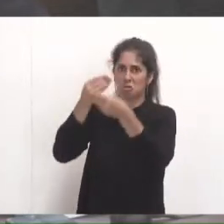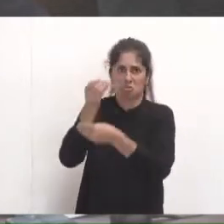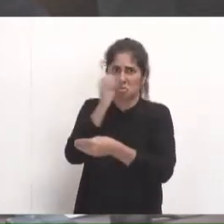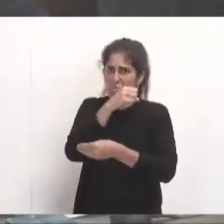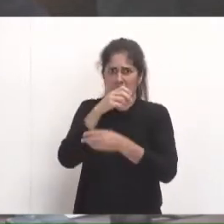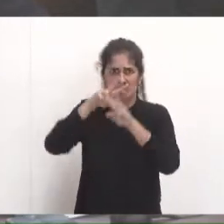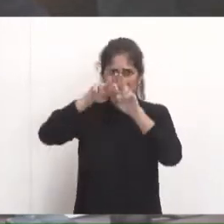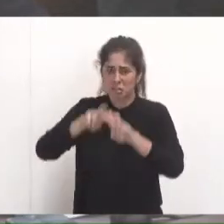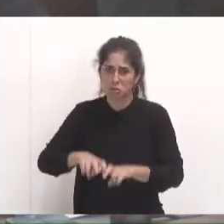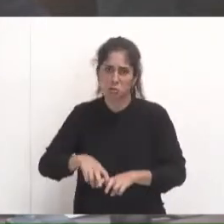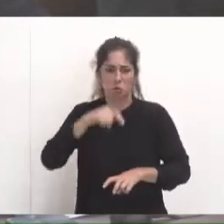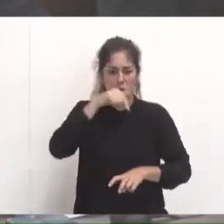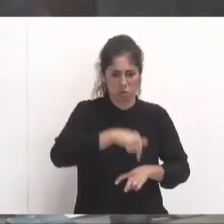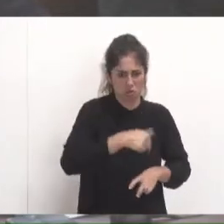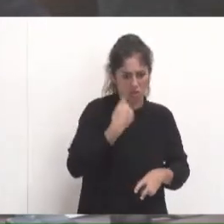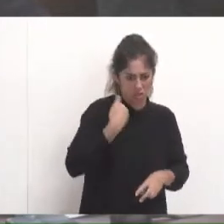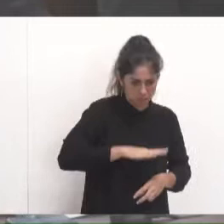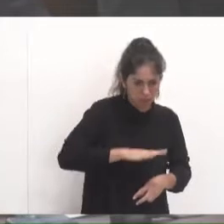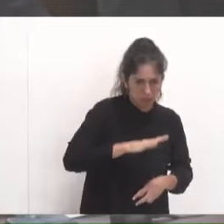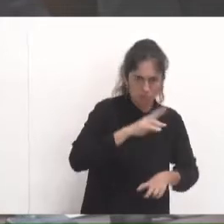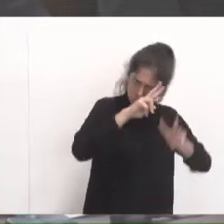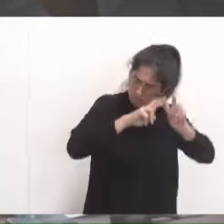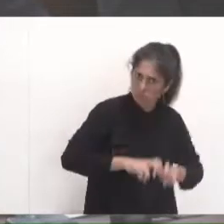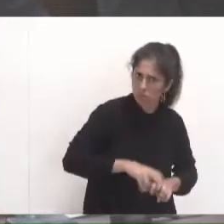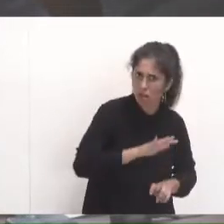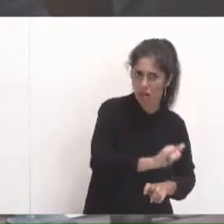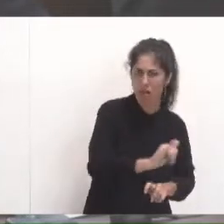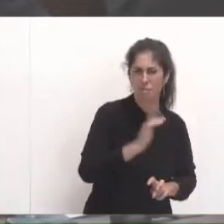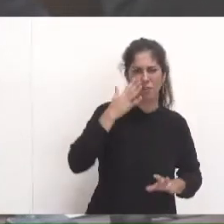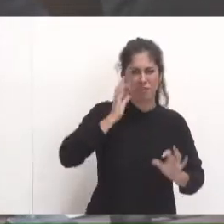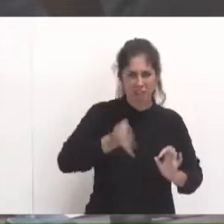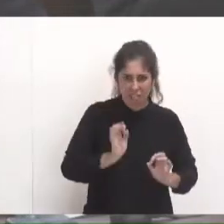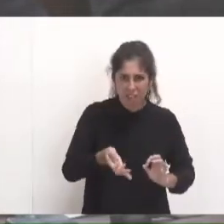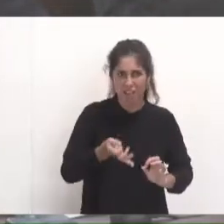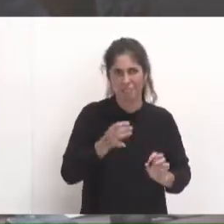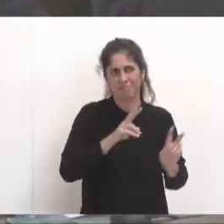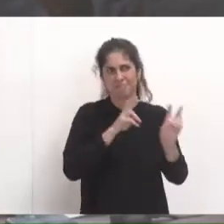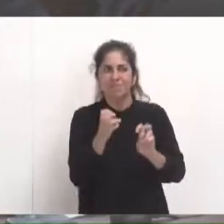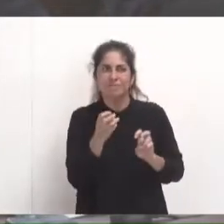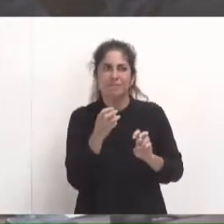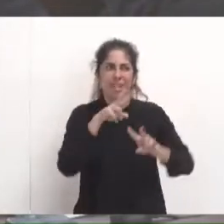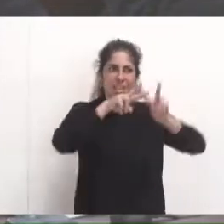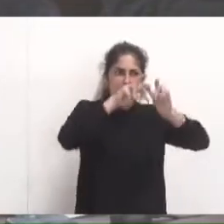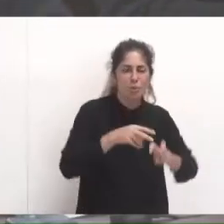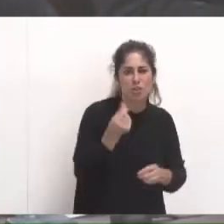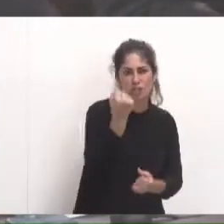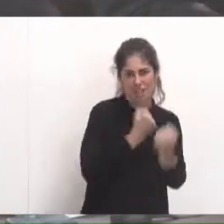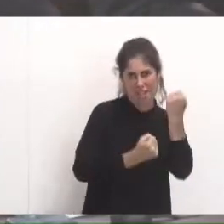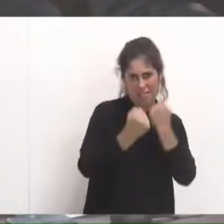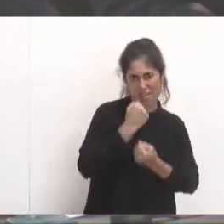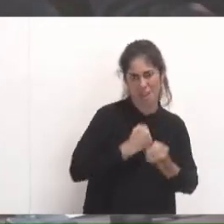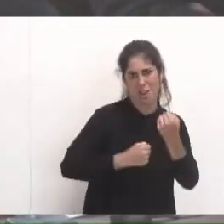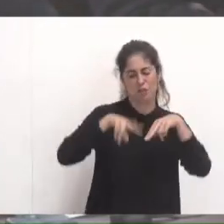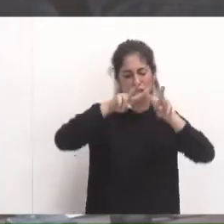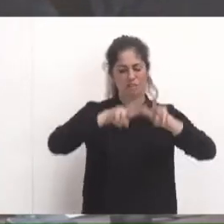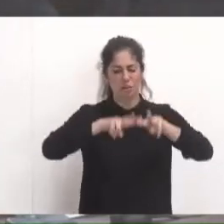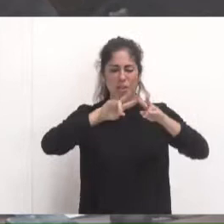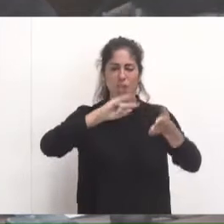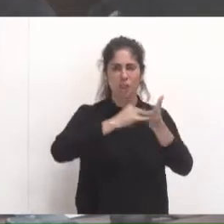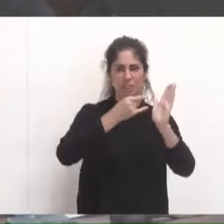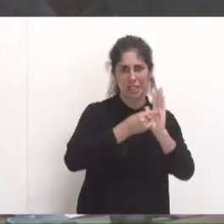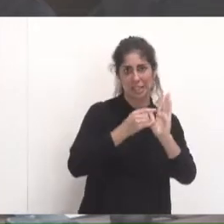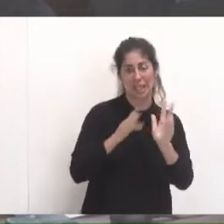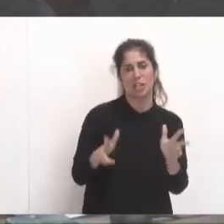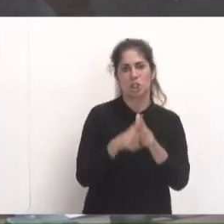sí hay estudios. Lo que pasa es que estos estudios financieros, de evaluación técnica, de evaluación social, han sido